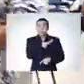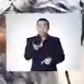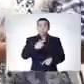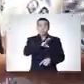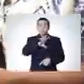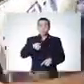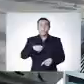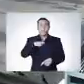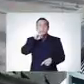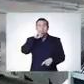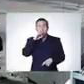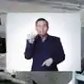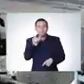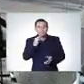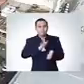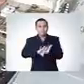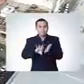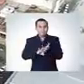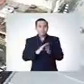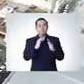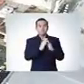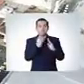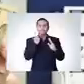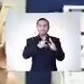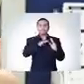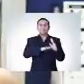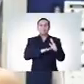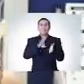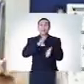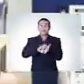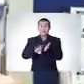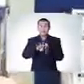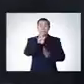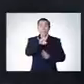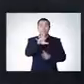las familias más vulnerables para que puedan quedarse en casa. Estamos pagando